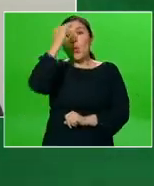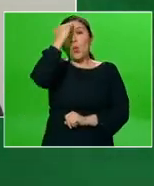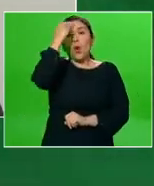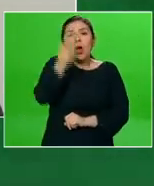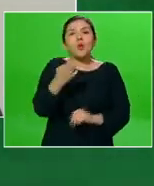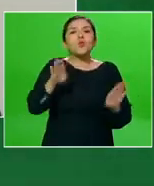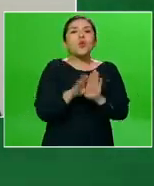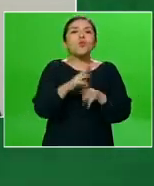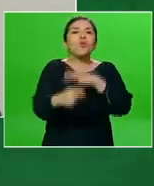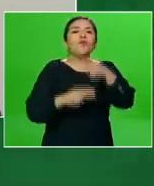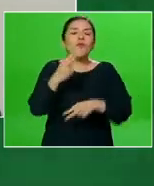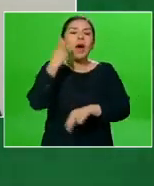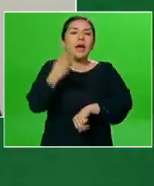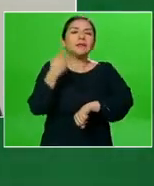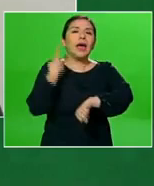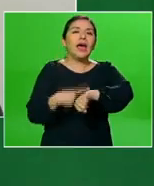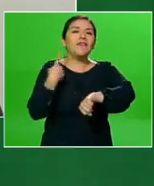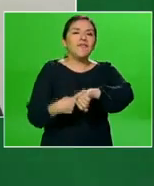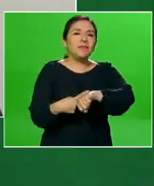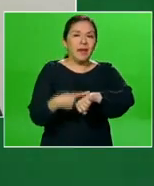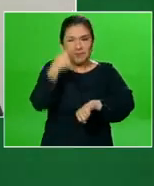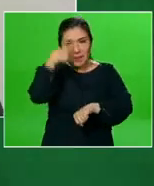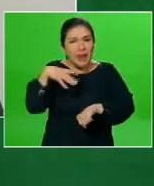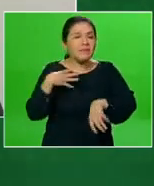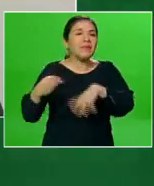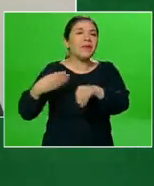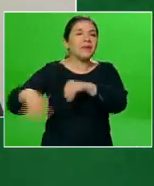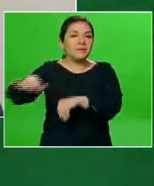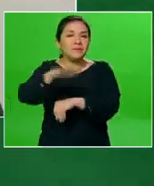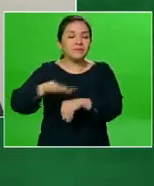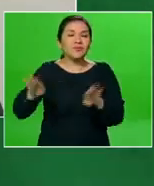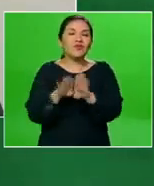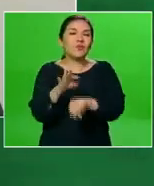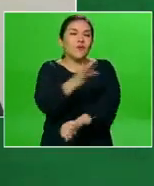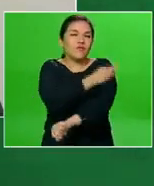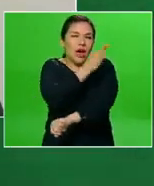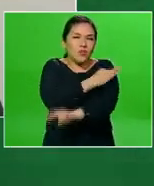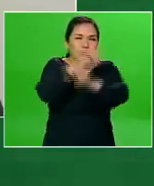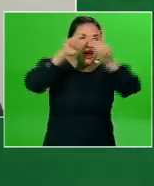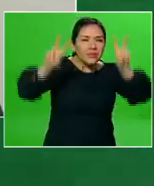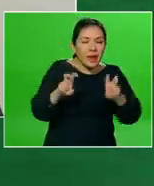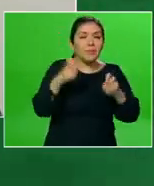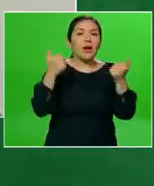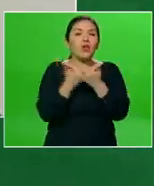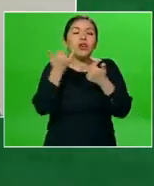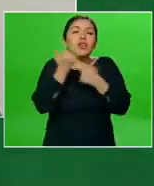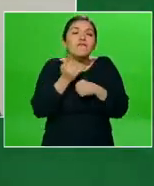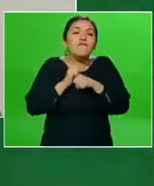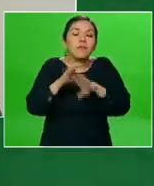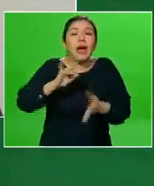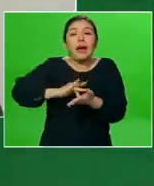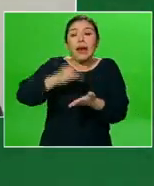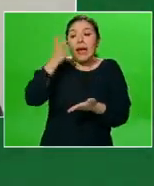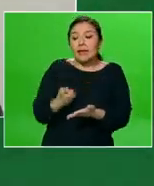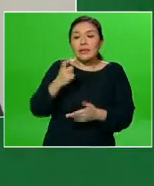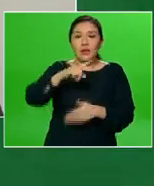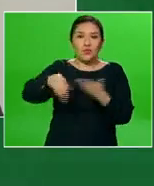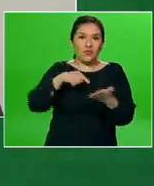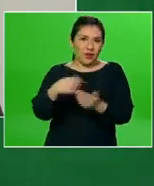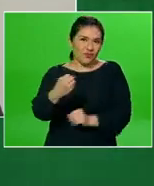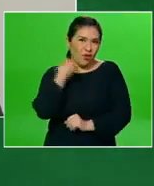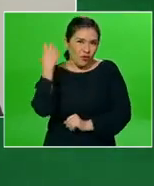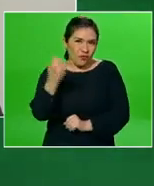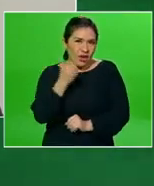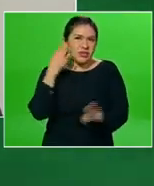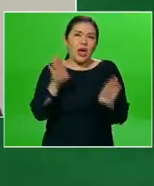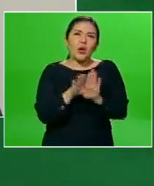comportamiento de la epidemia en méxico cómo va la estrategia nacional de vacunación y que se informa a través de este espacio de toda una